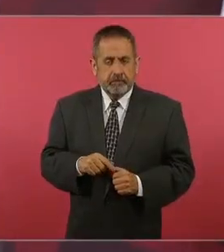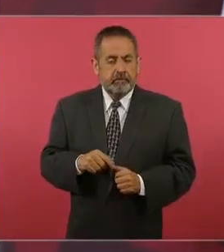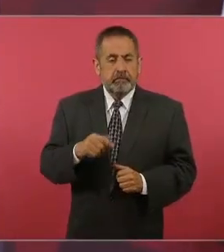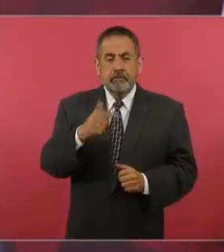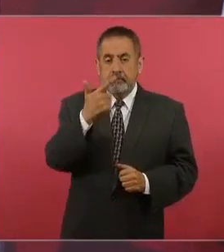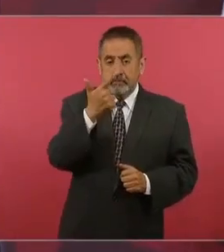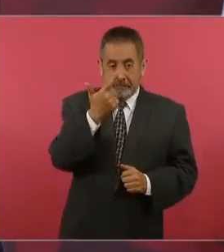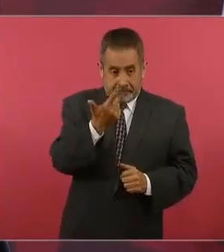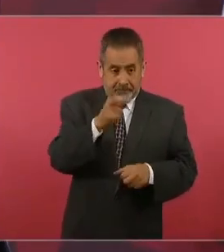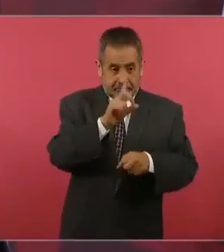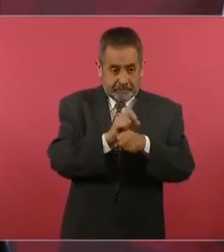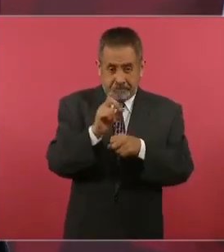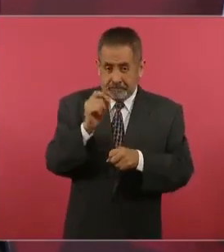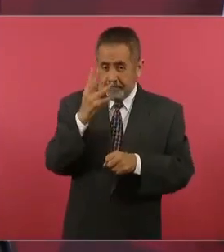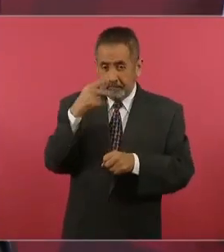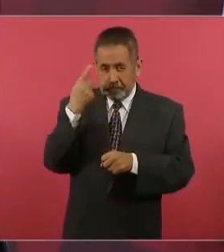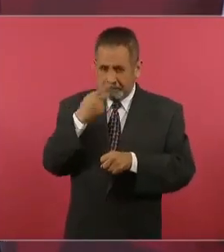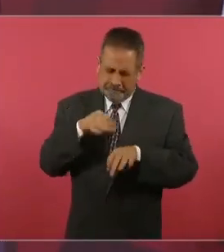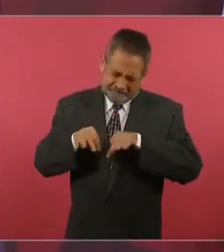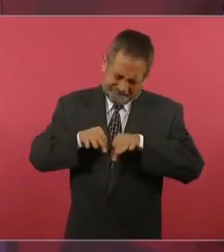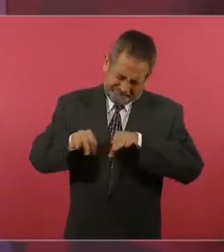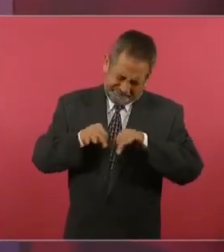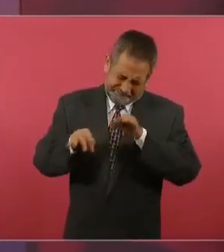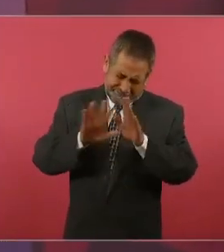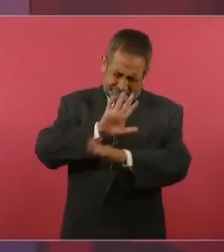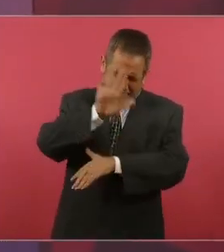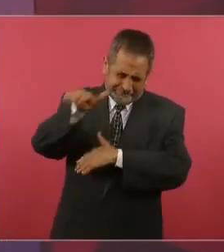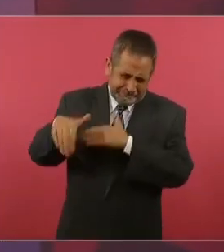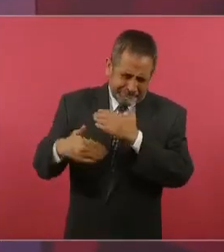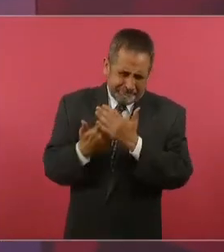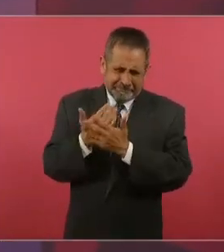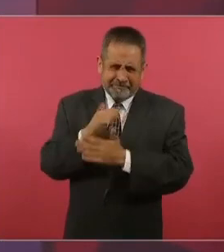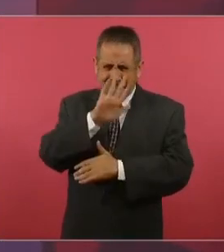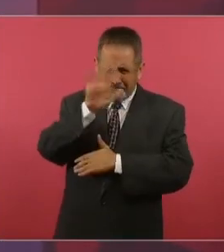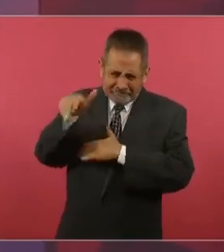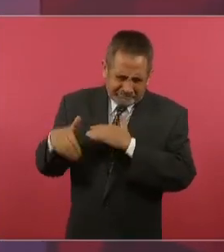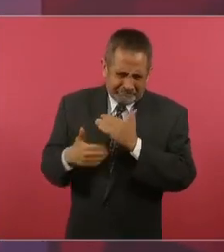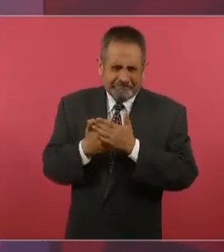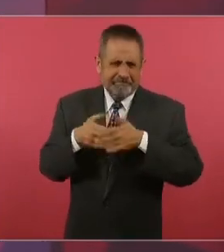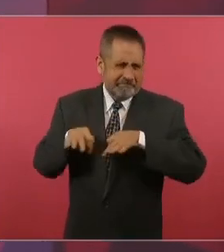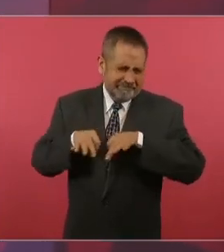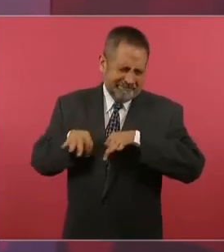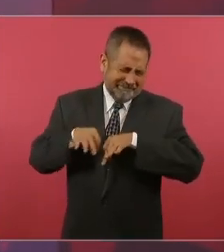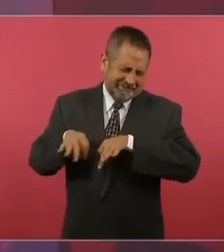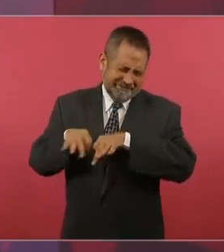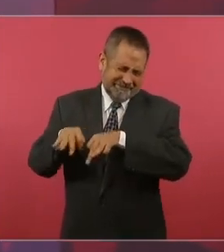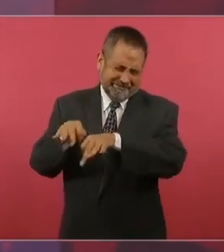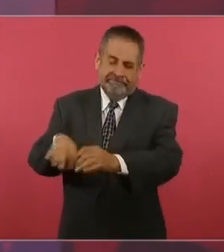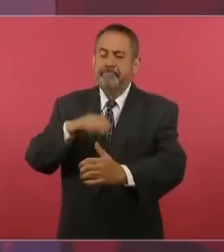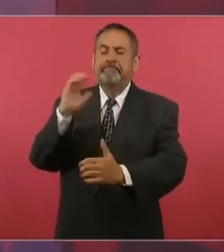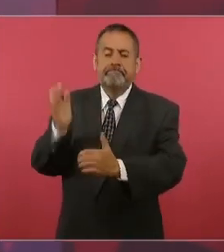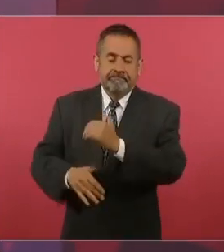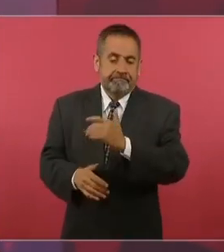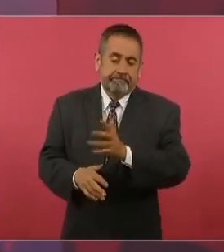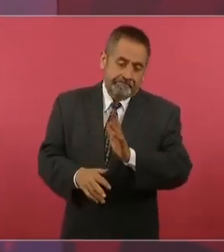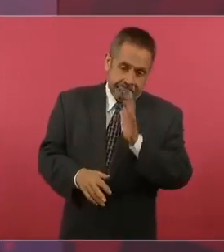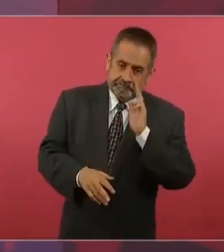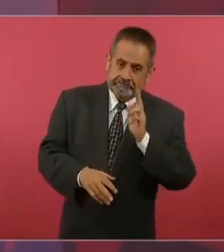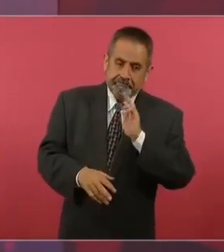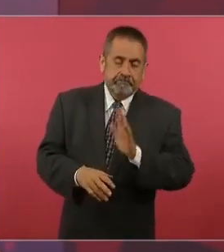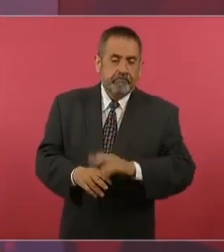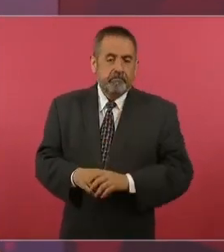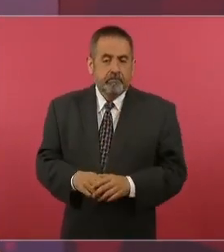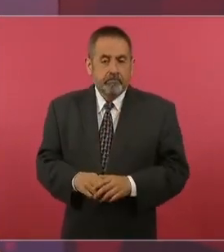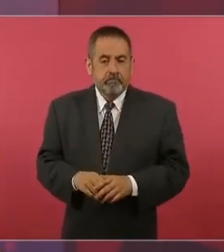24, es decir, 7 días, 24 horas de trabajo, o